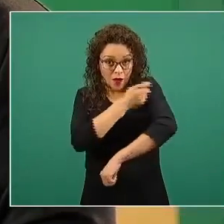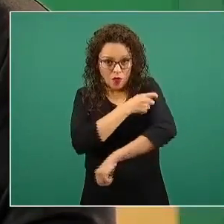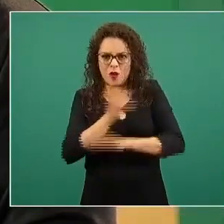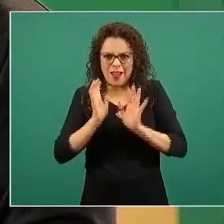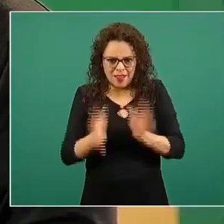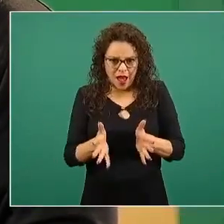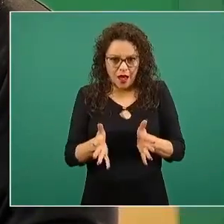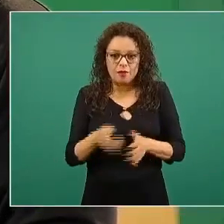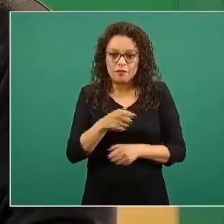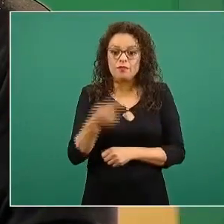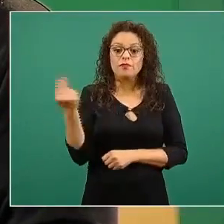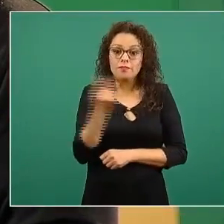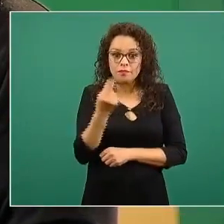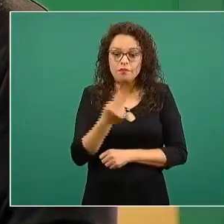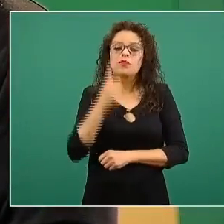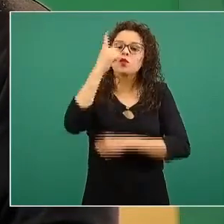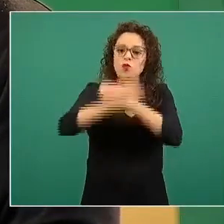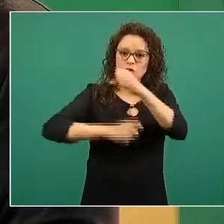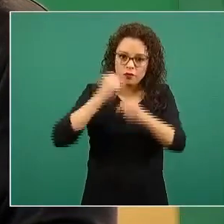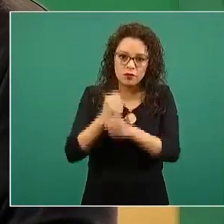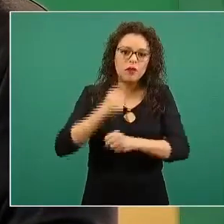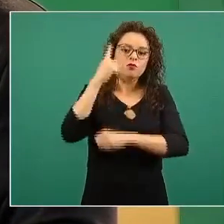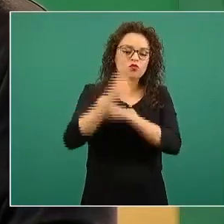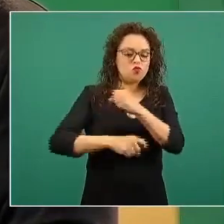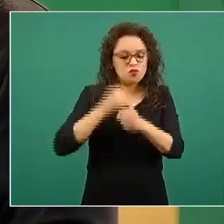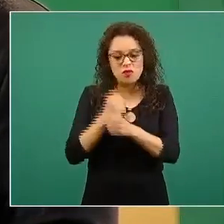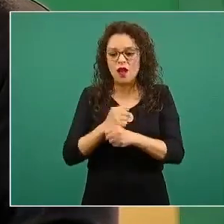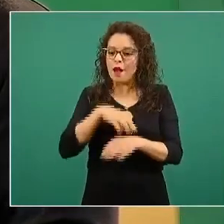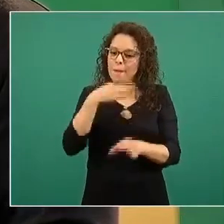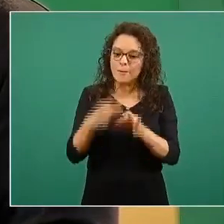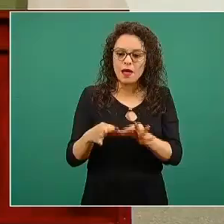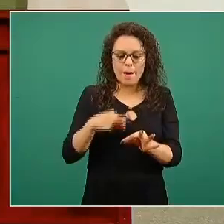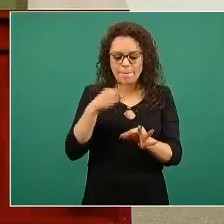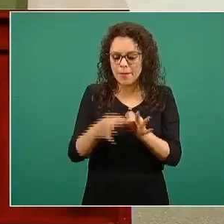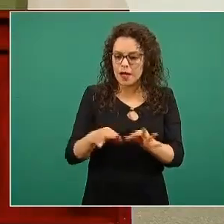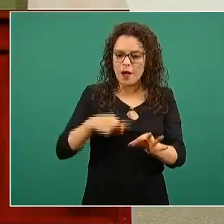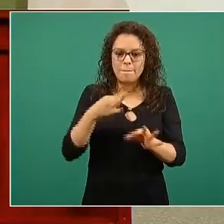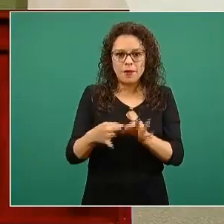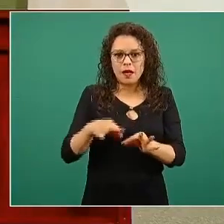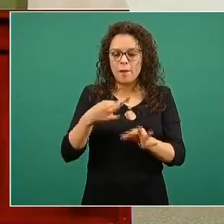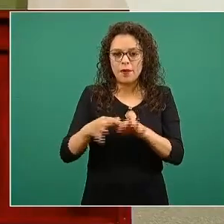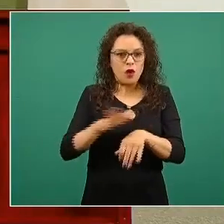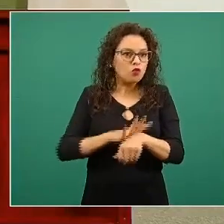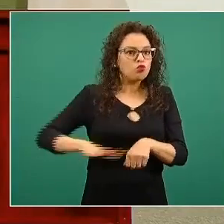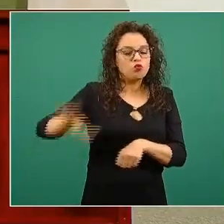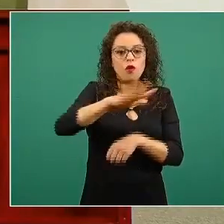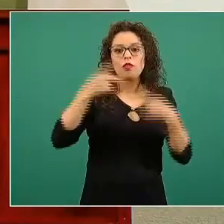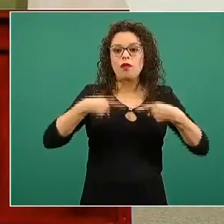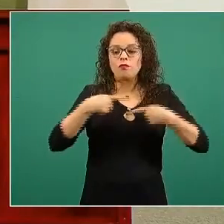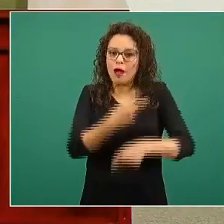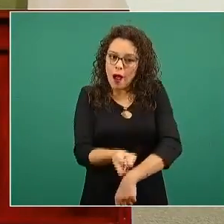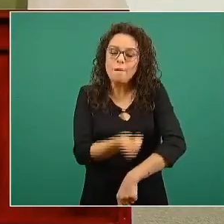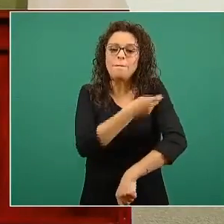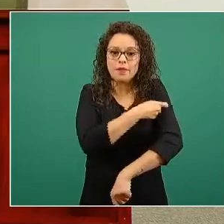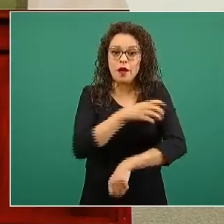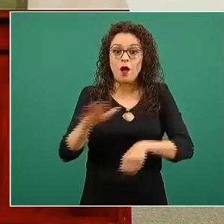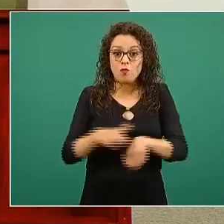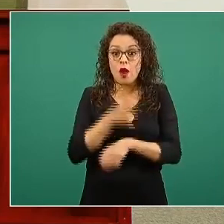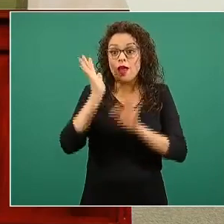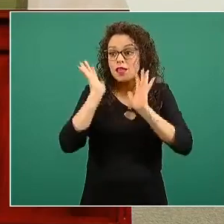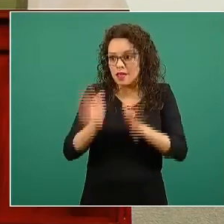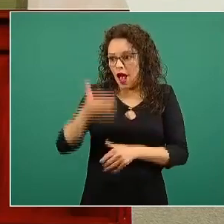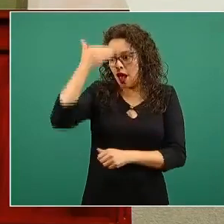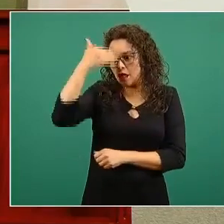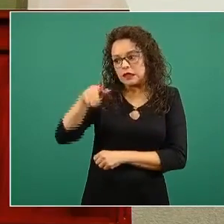Esta tiene que colocarse todos los años. Todos los años debe de colocarse a la población en riesgo, porque el conocimiento tanto de la enfermedad como de la vacuna